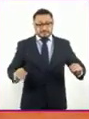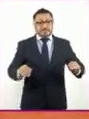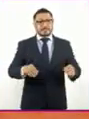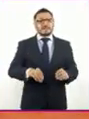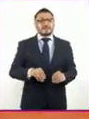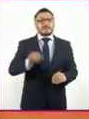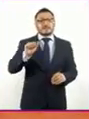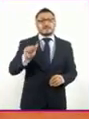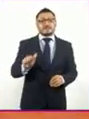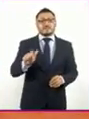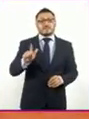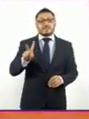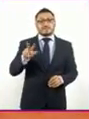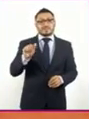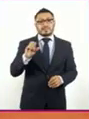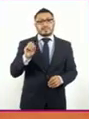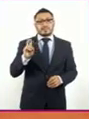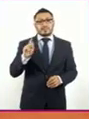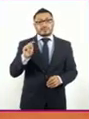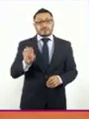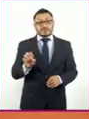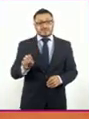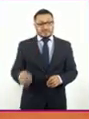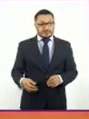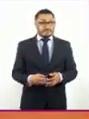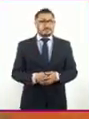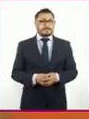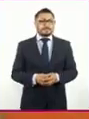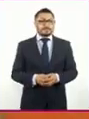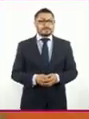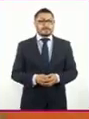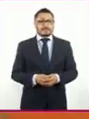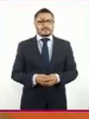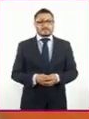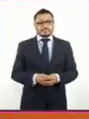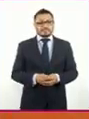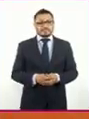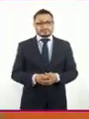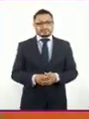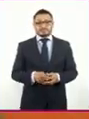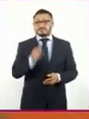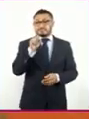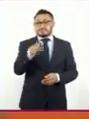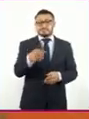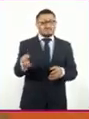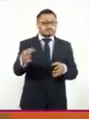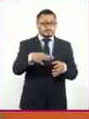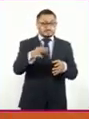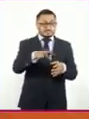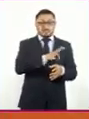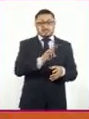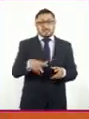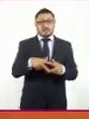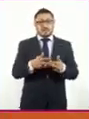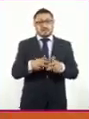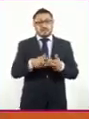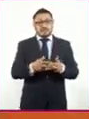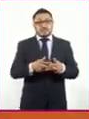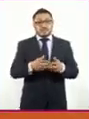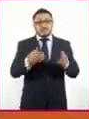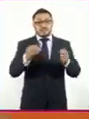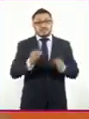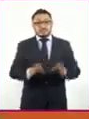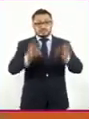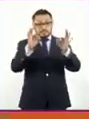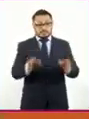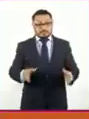ya preestablecidas que le hagamos nosotros. También podrían invertir en herramientas de mayor